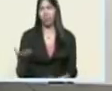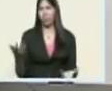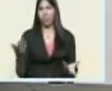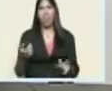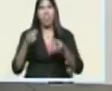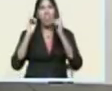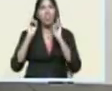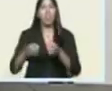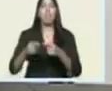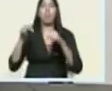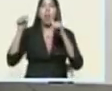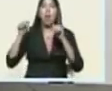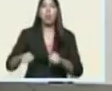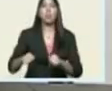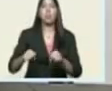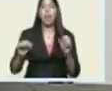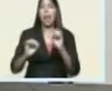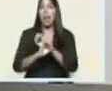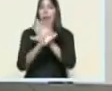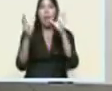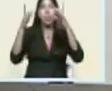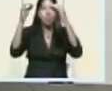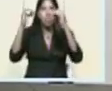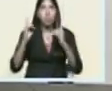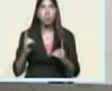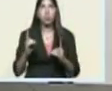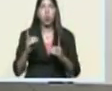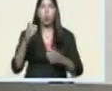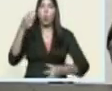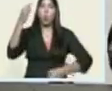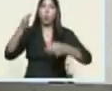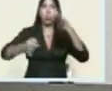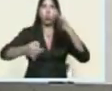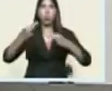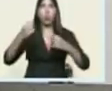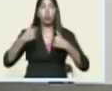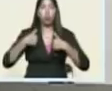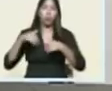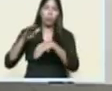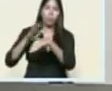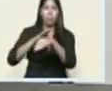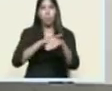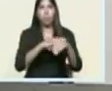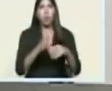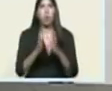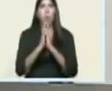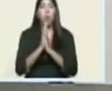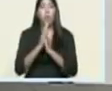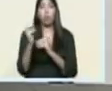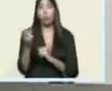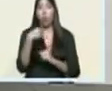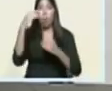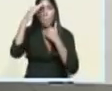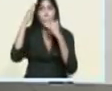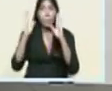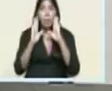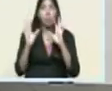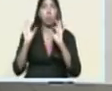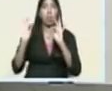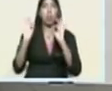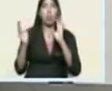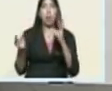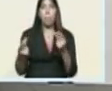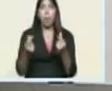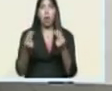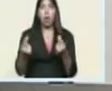va a haber medidas muy claras de justicia, y yo pido a toda Venezuela que estemos atentos, a toda